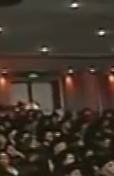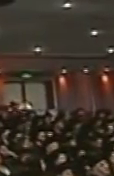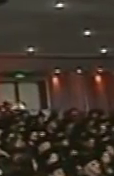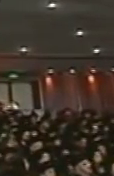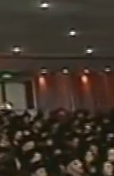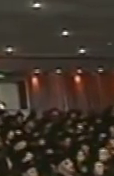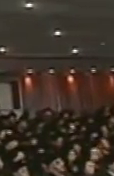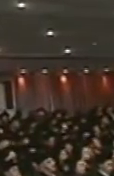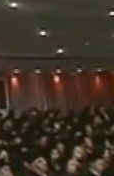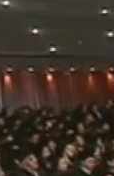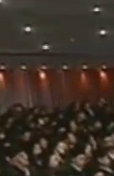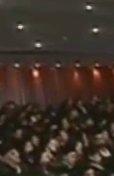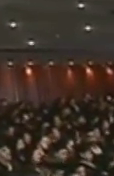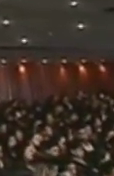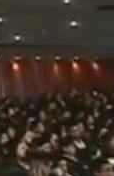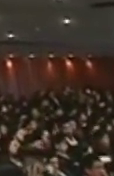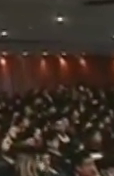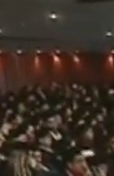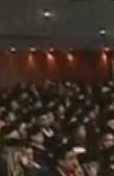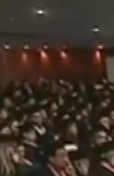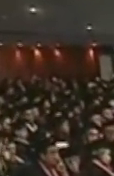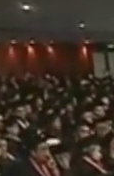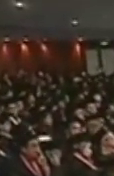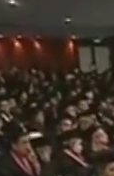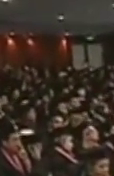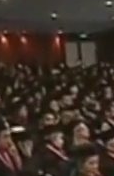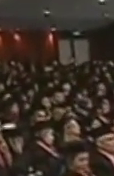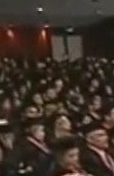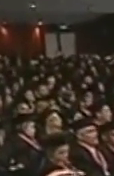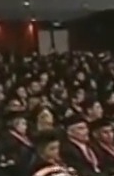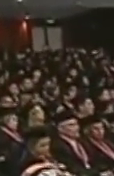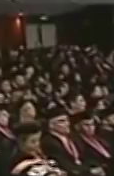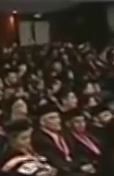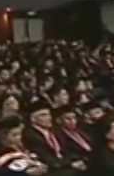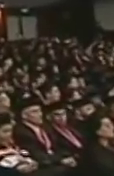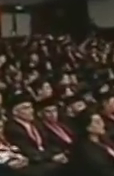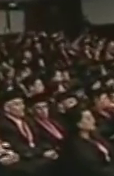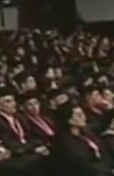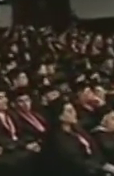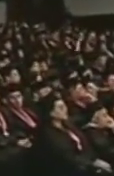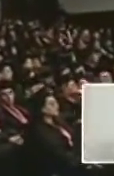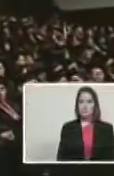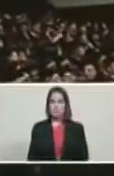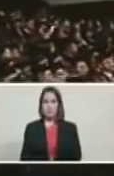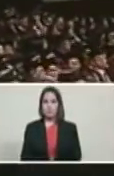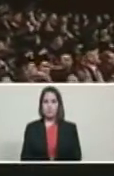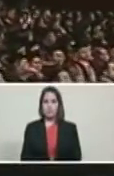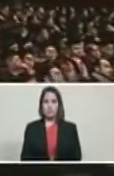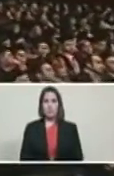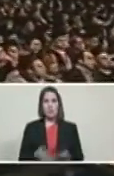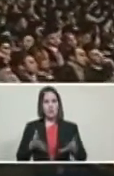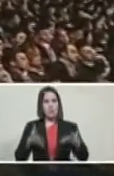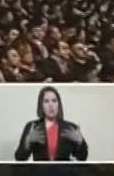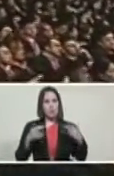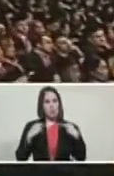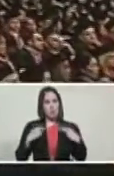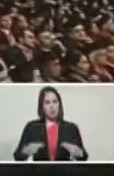ALBA, victoria del Movimiento de Países No Alineados, victoria de la